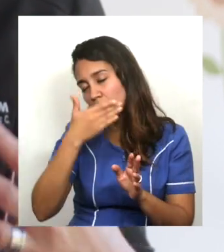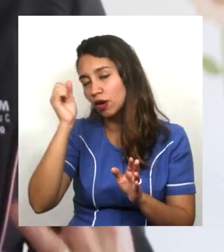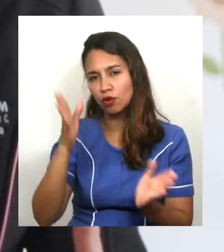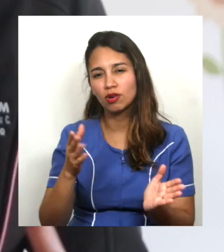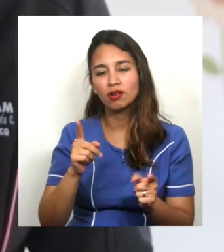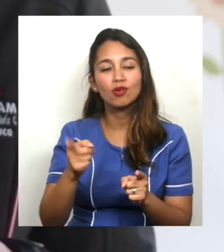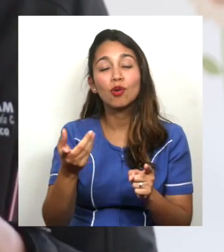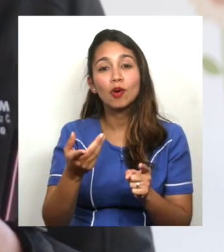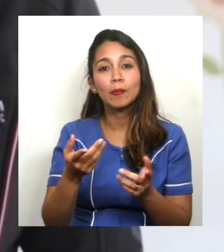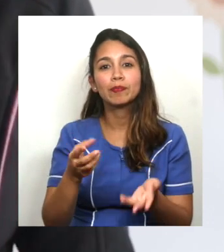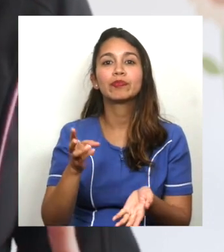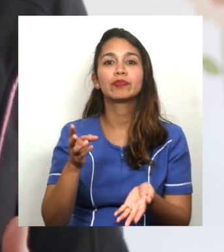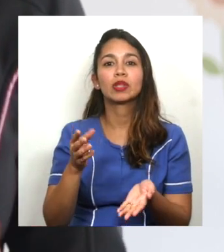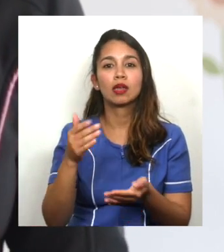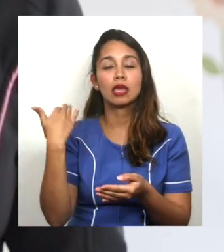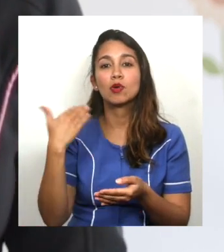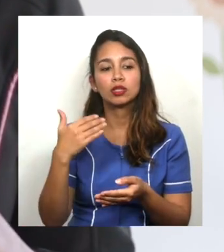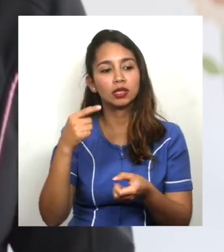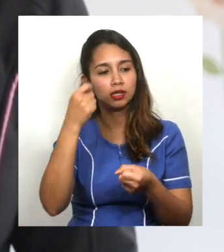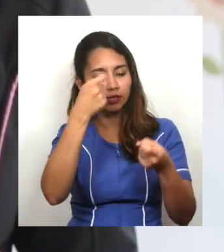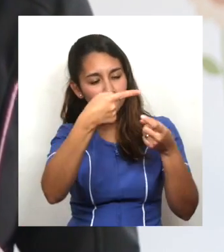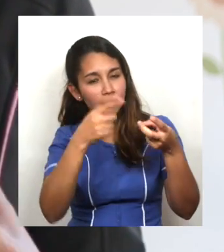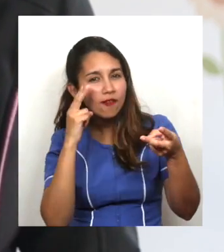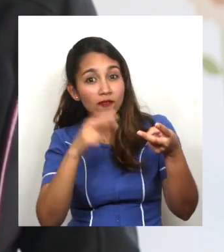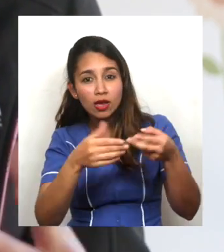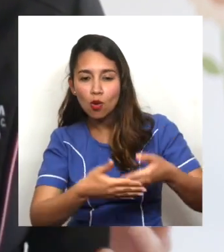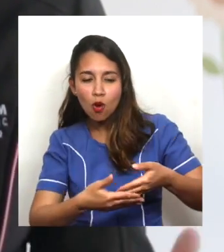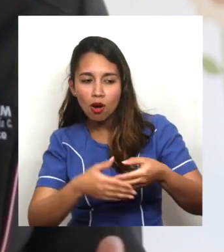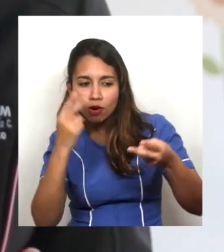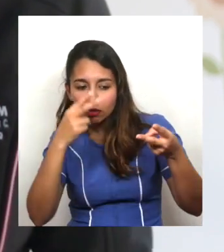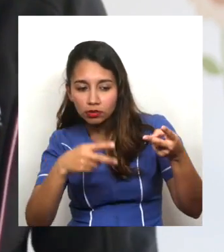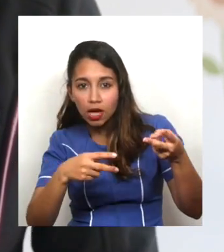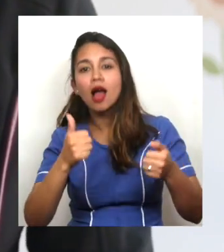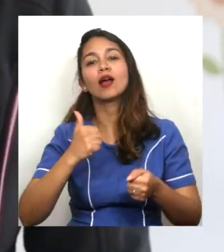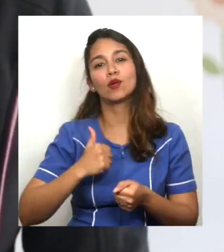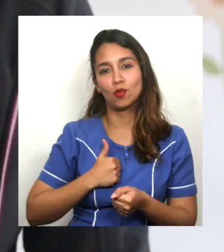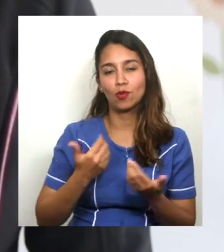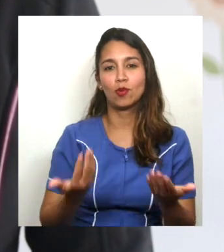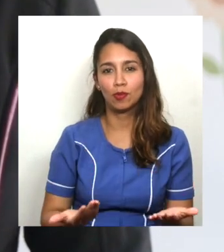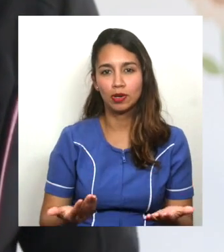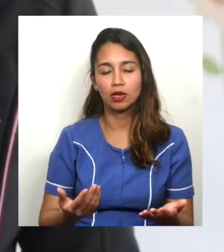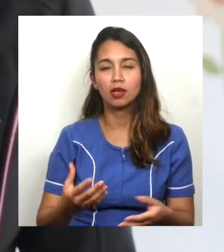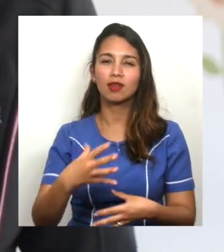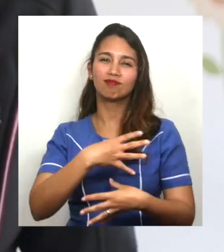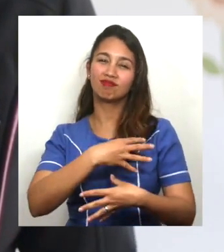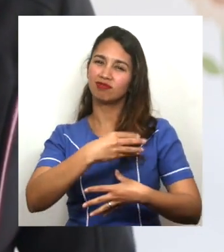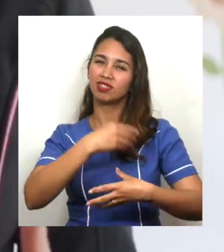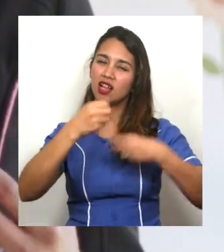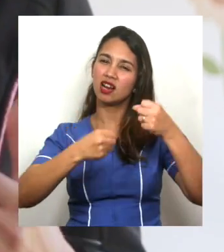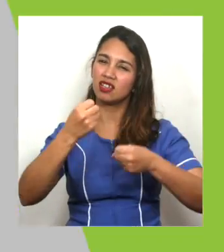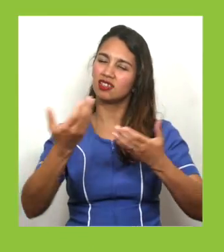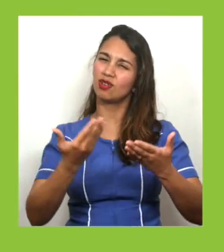eso va a depender evidentemente de las necesidades y requerimientos de cada familia. Para poder